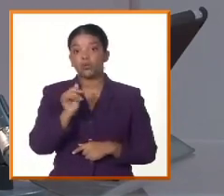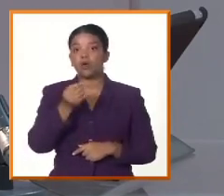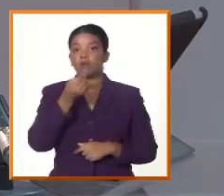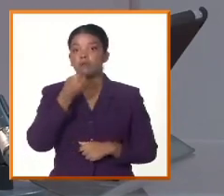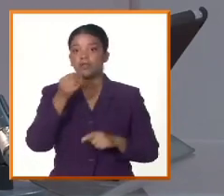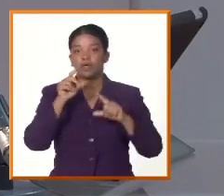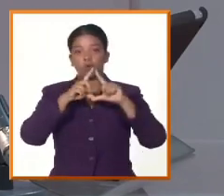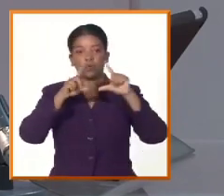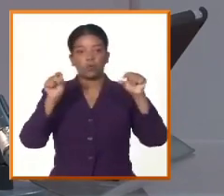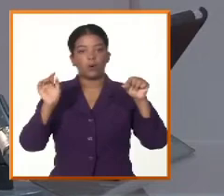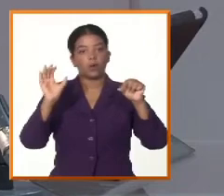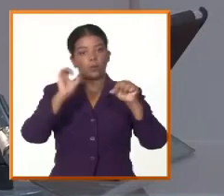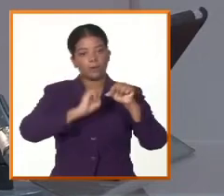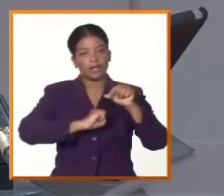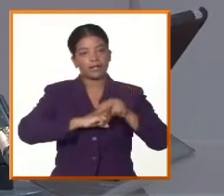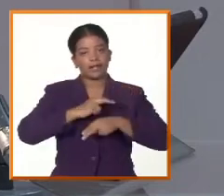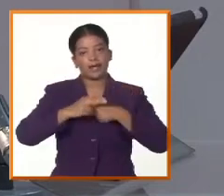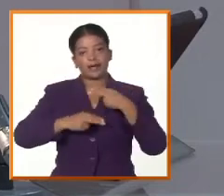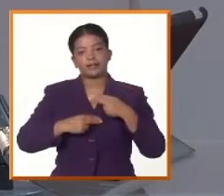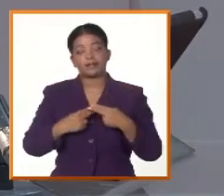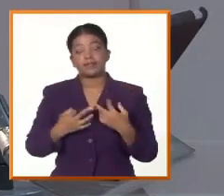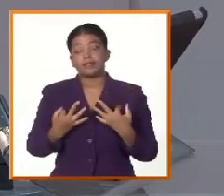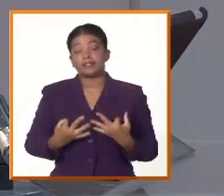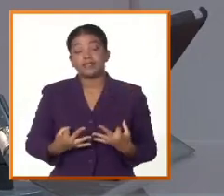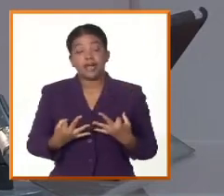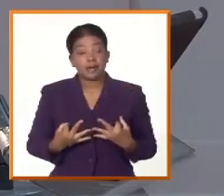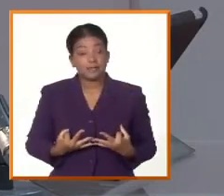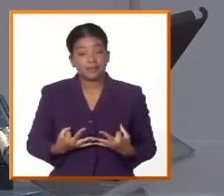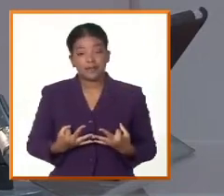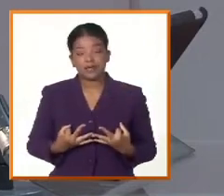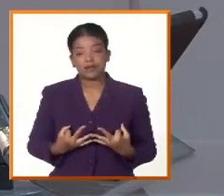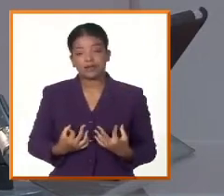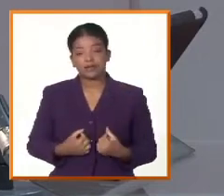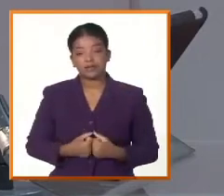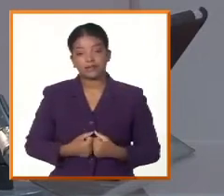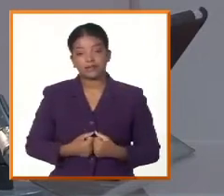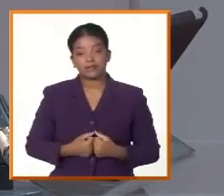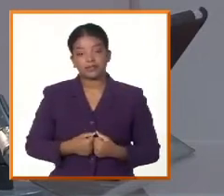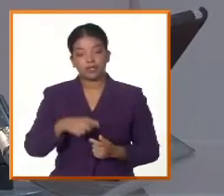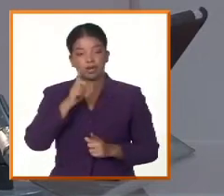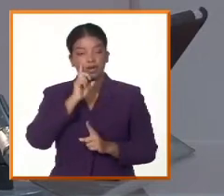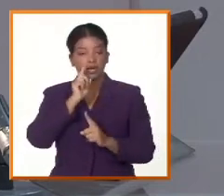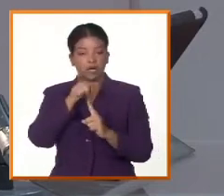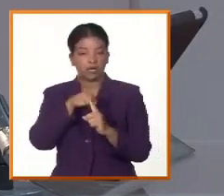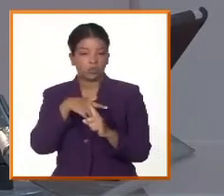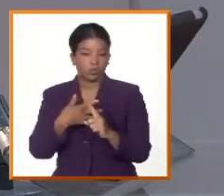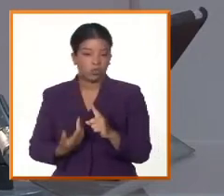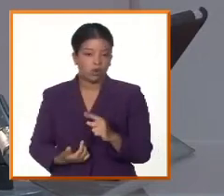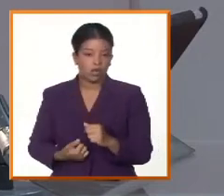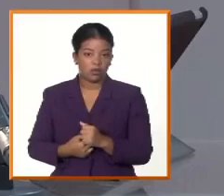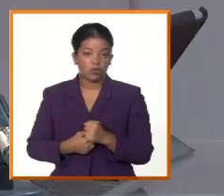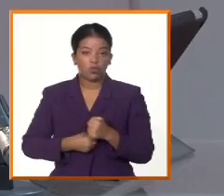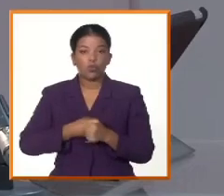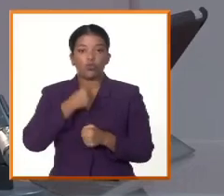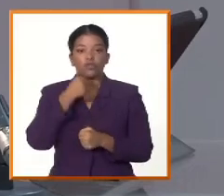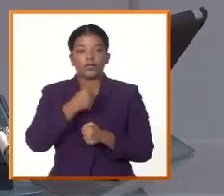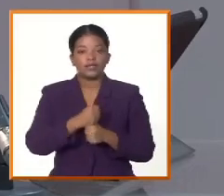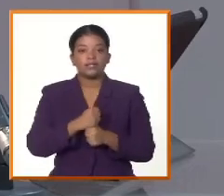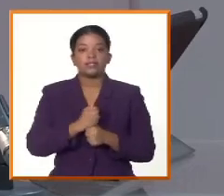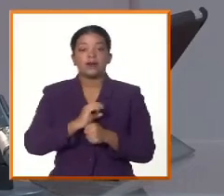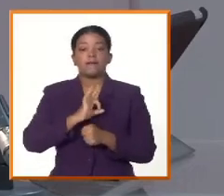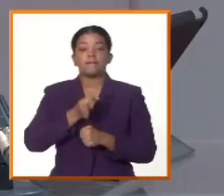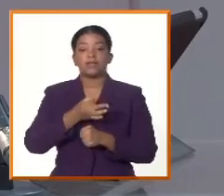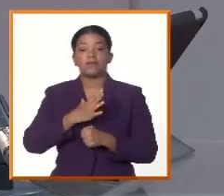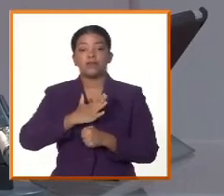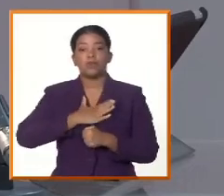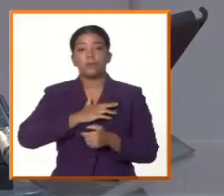país y poderlo hacer siempre con el concepto de utilizar las materias primas que corresponden en los